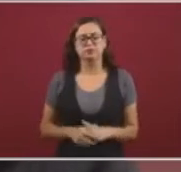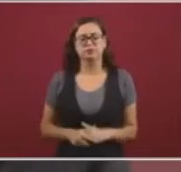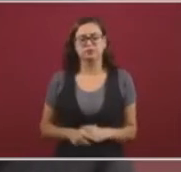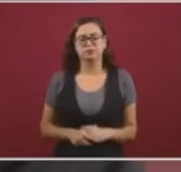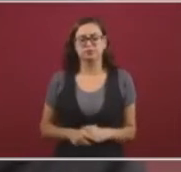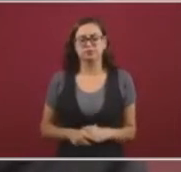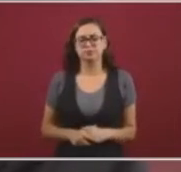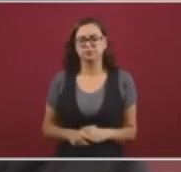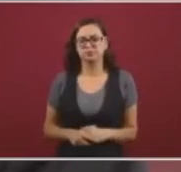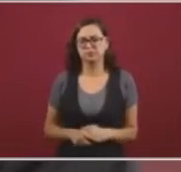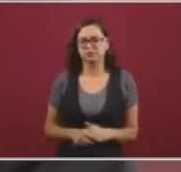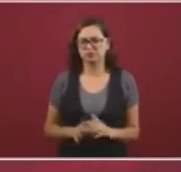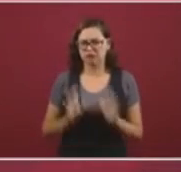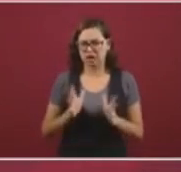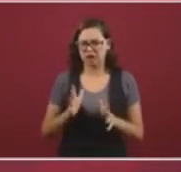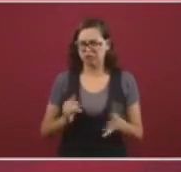No hay nada definitivo,